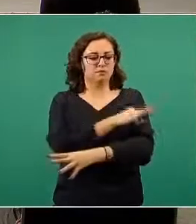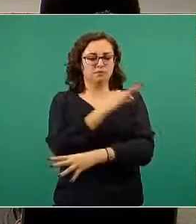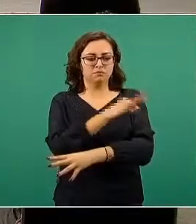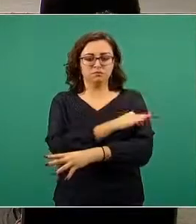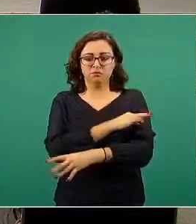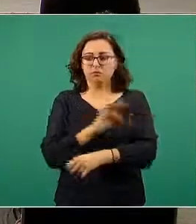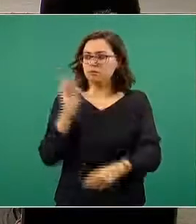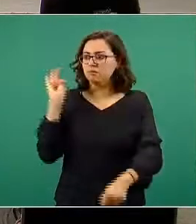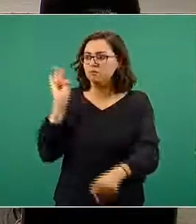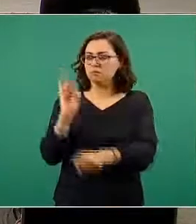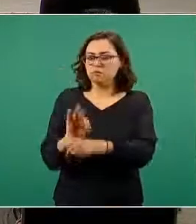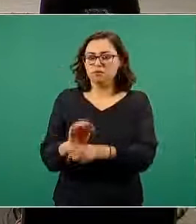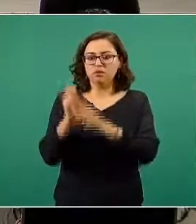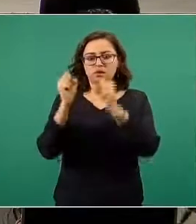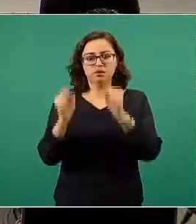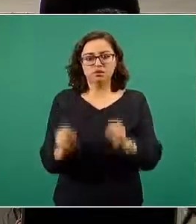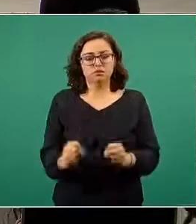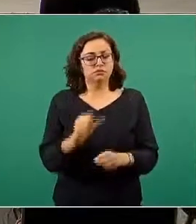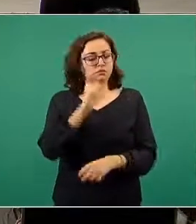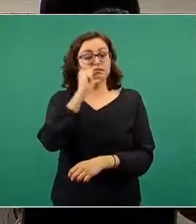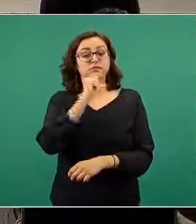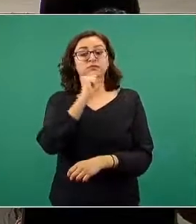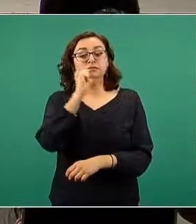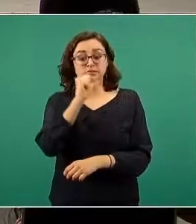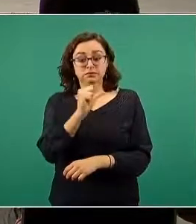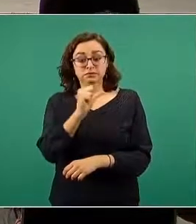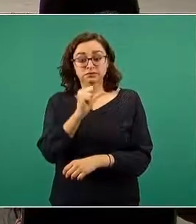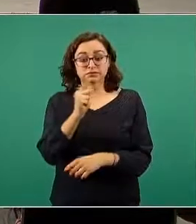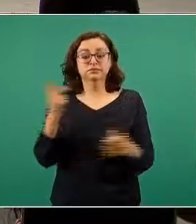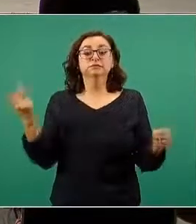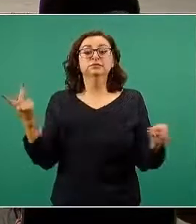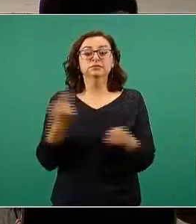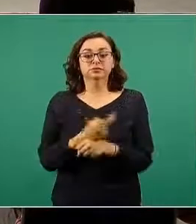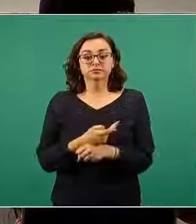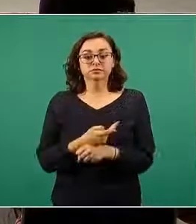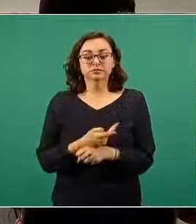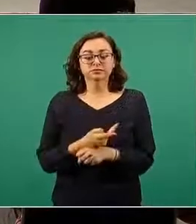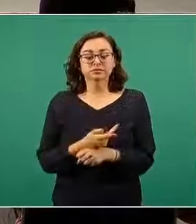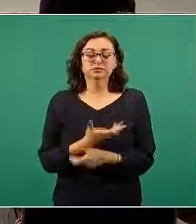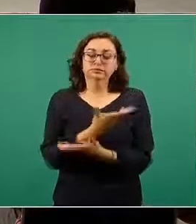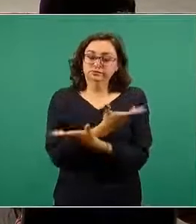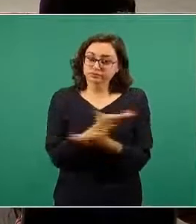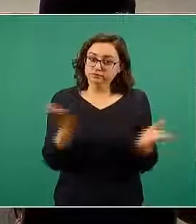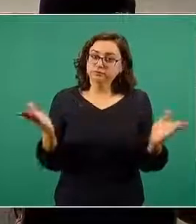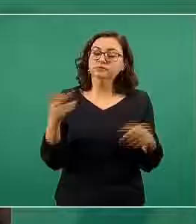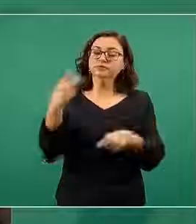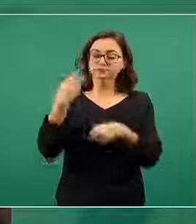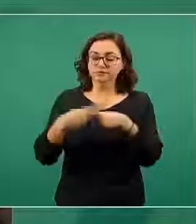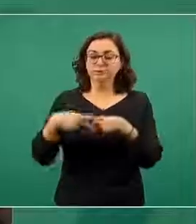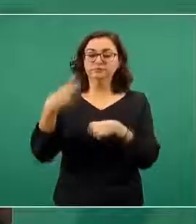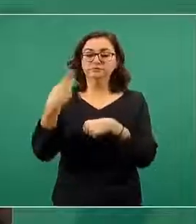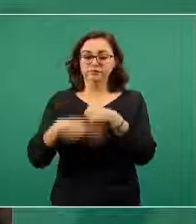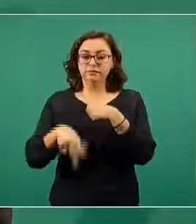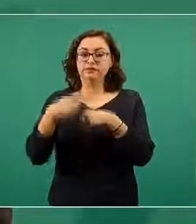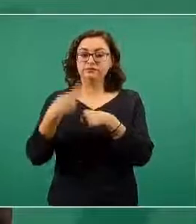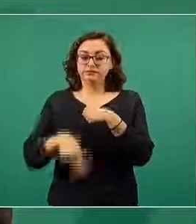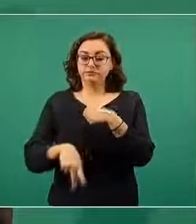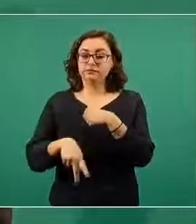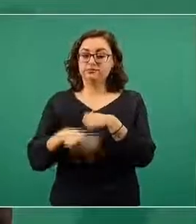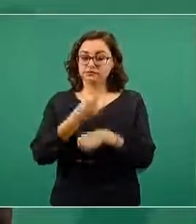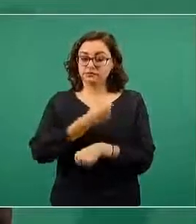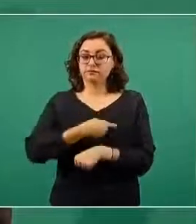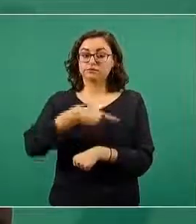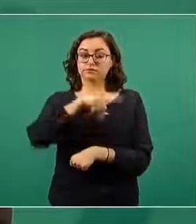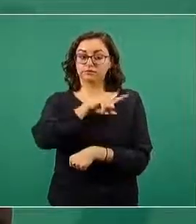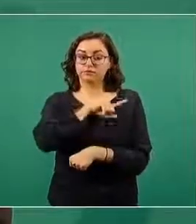que establece la COFEPRIS, lo que significa es que le puede poner a usted en un riesgo a su salud, un riesgo sanitario.